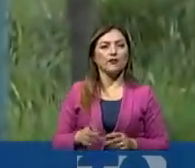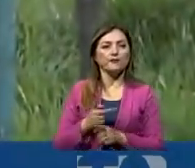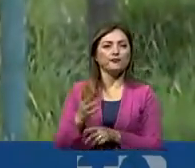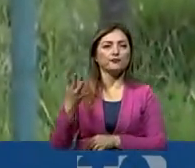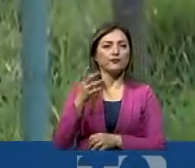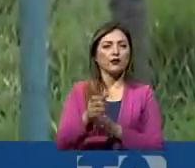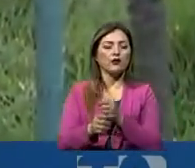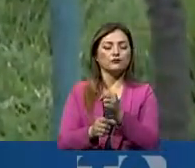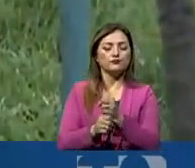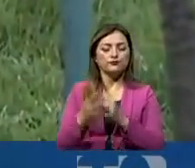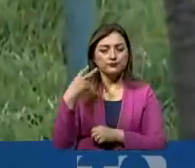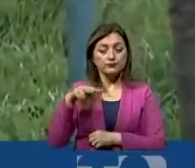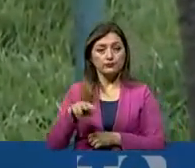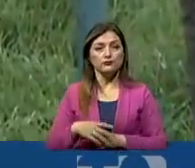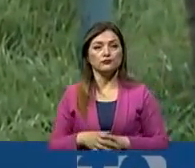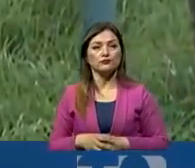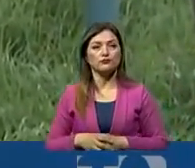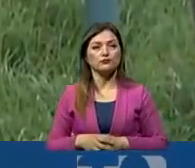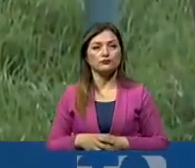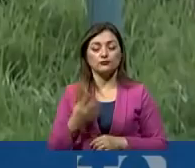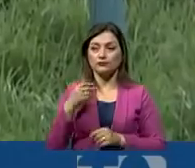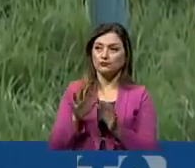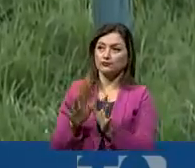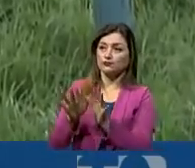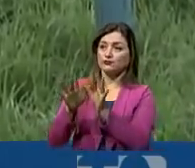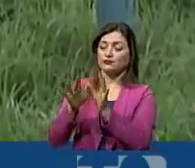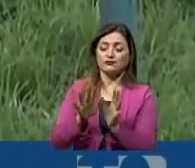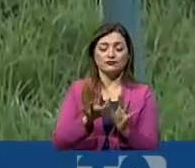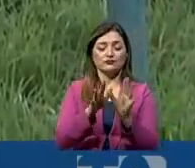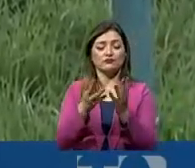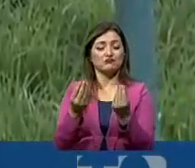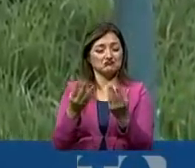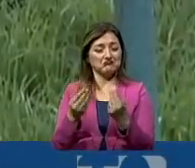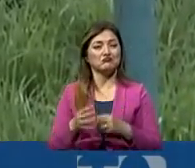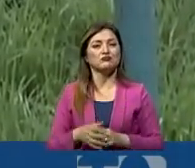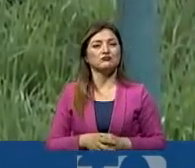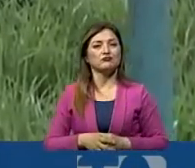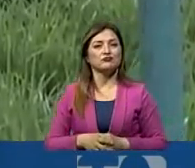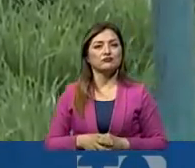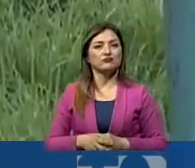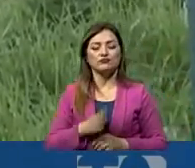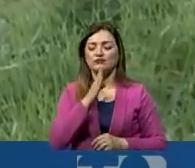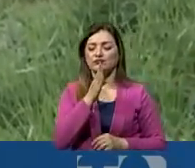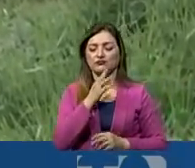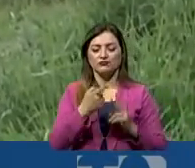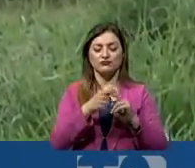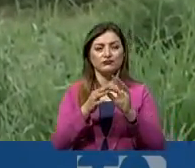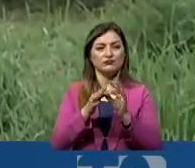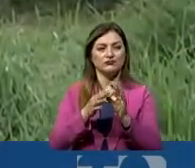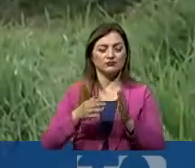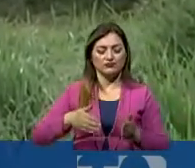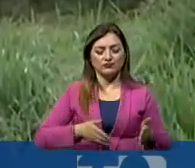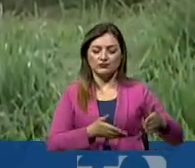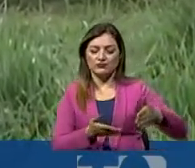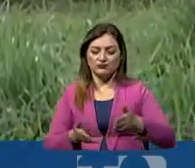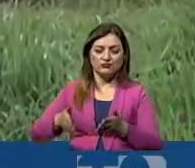hace algunos años. Como ustedes pueden ver, hay un avistamiento de aves súper importante. Hacemos un mantenimiento permanente de lo que es la senderización